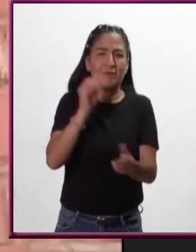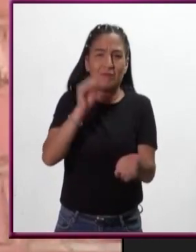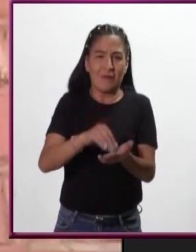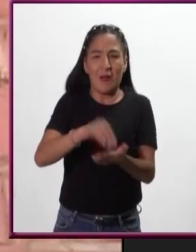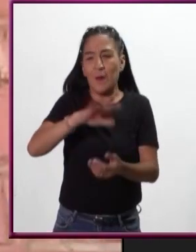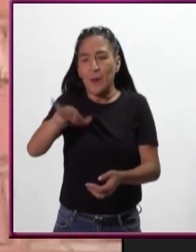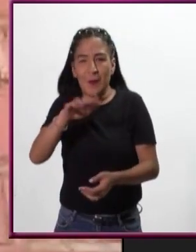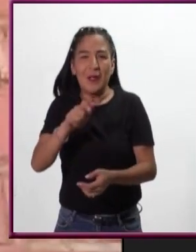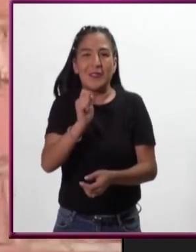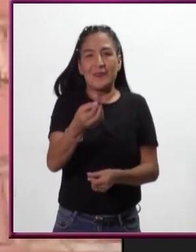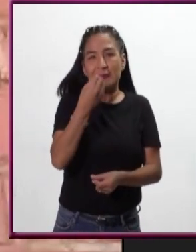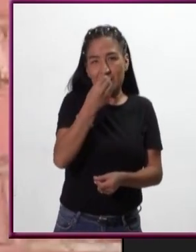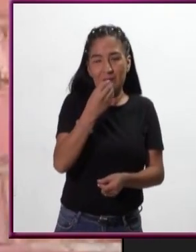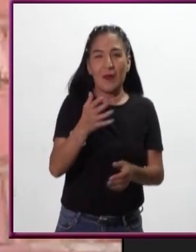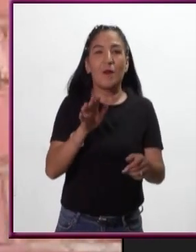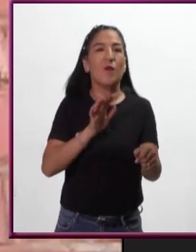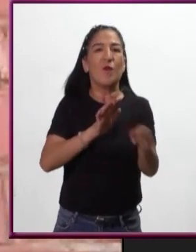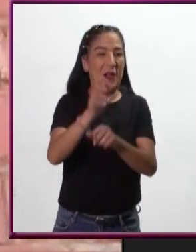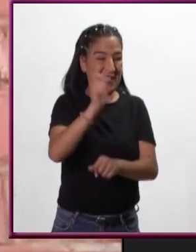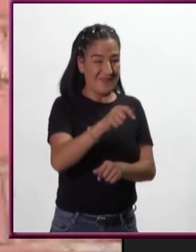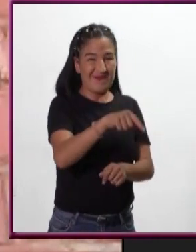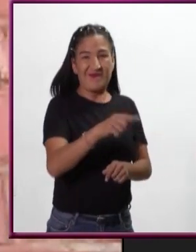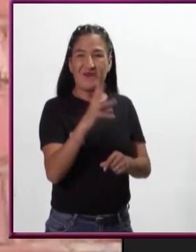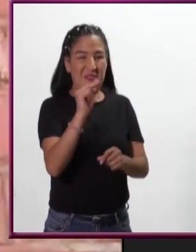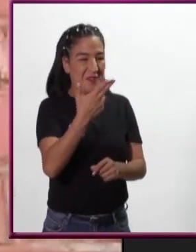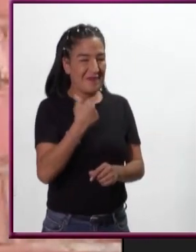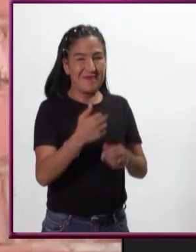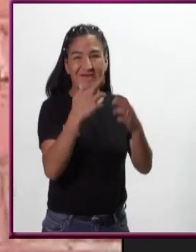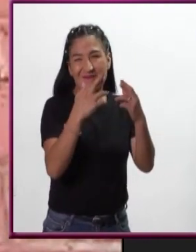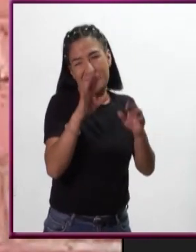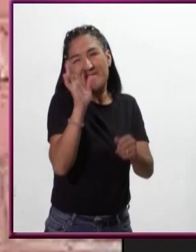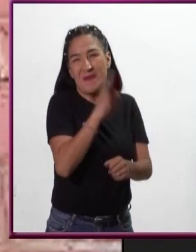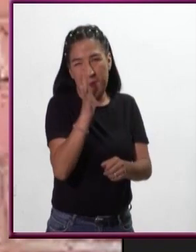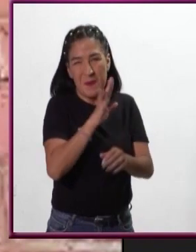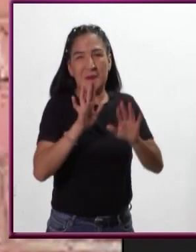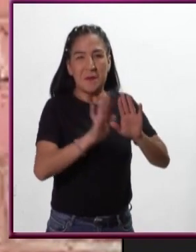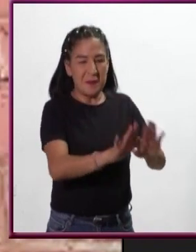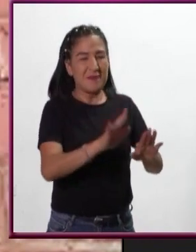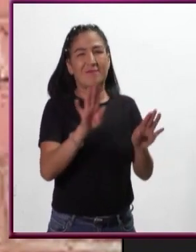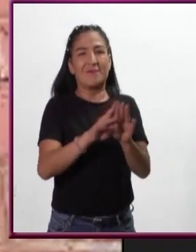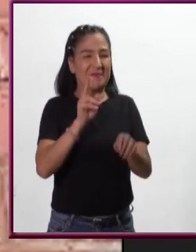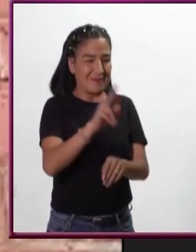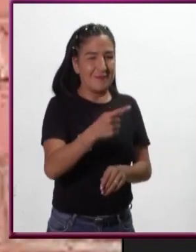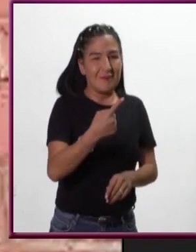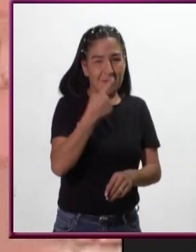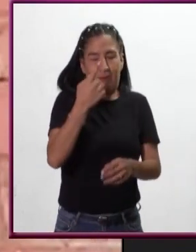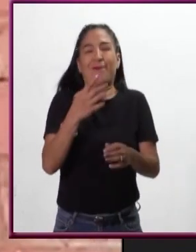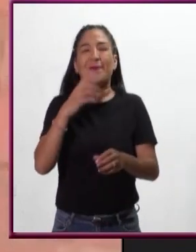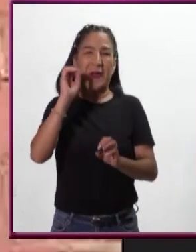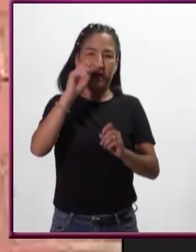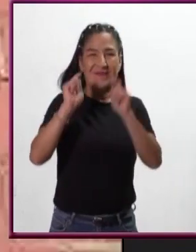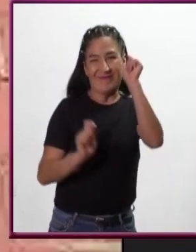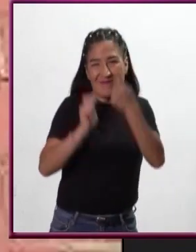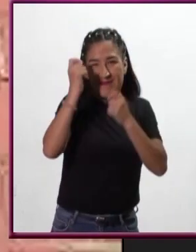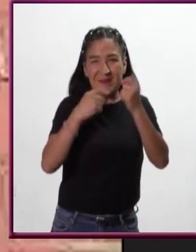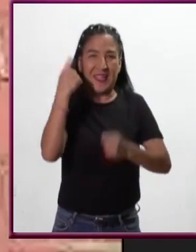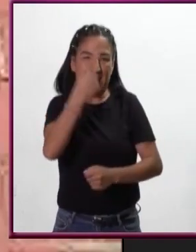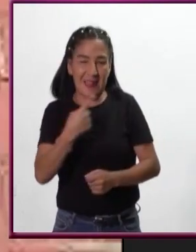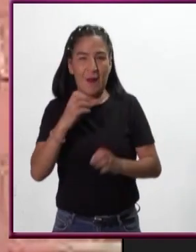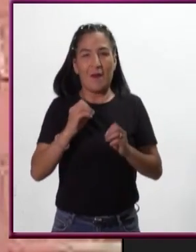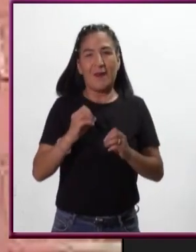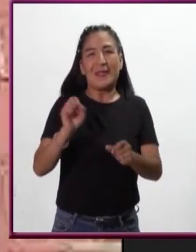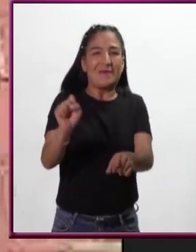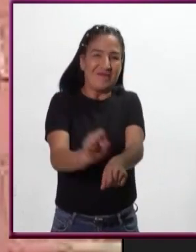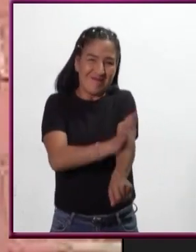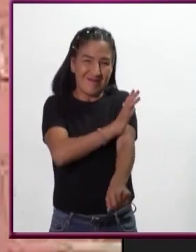todavía, ¿no? Aquellos que no están en buen estado, pues nos provocan ciertas reacciones, ¿no? O ciertas expresiones,